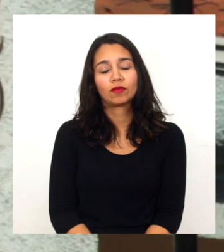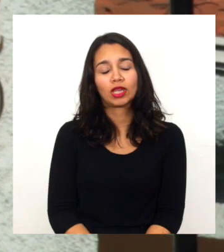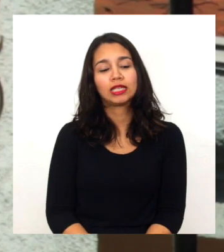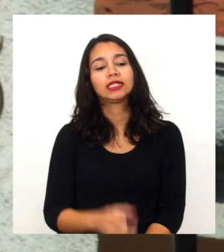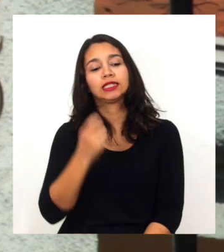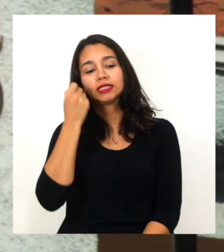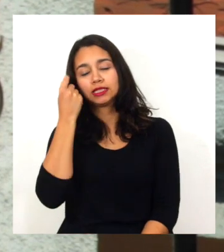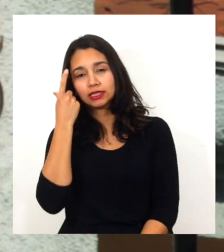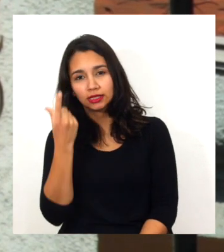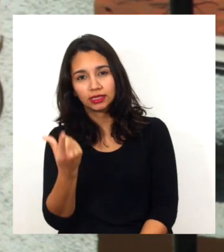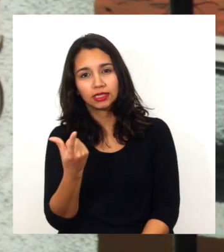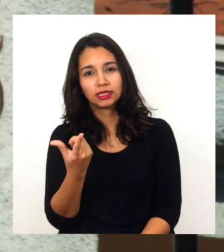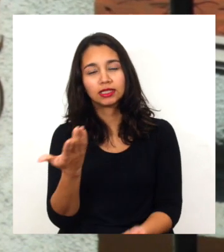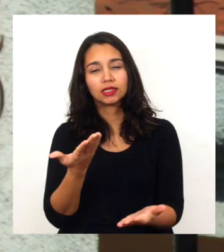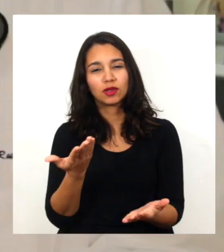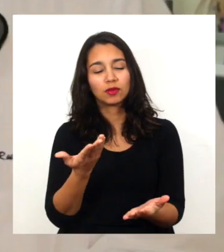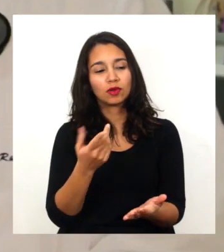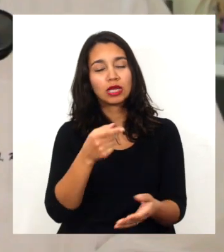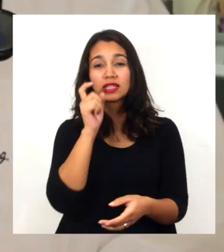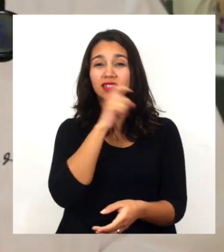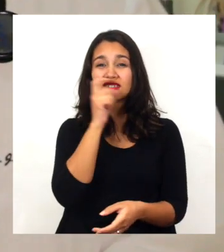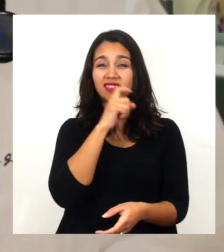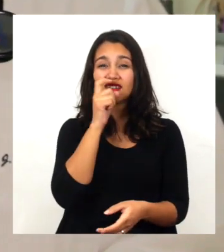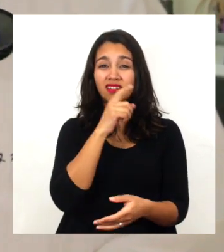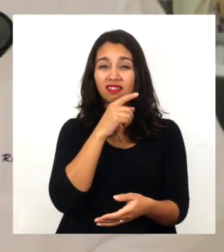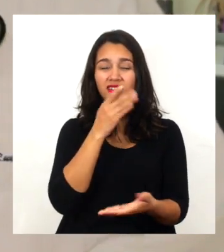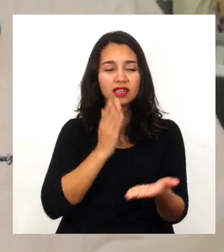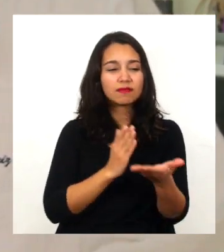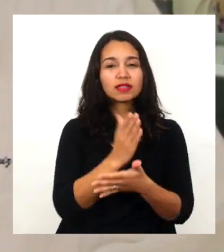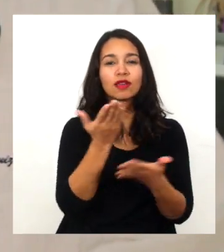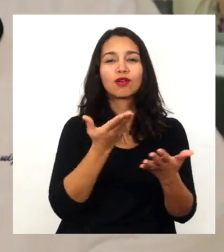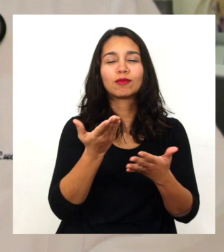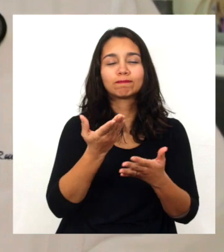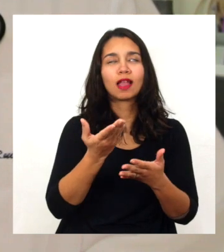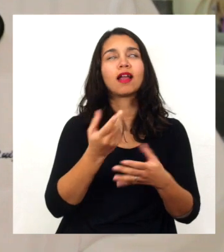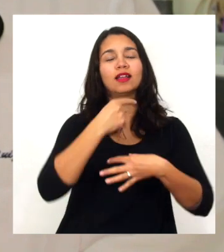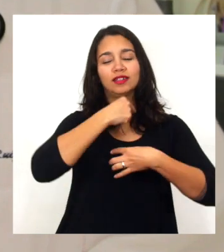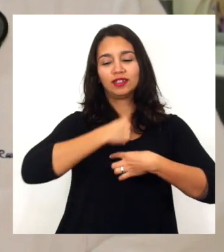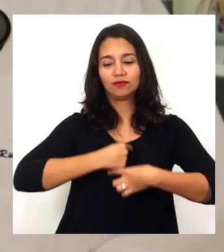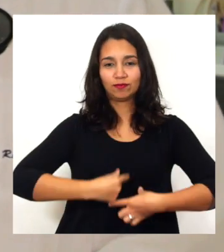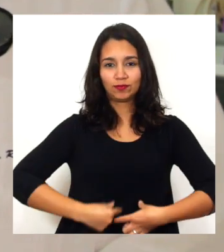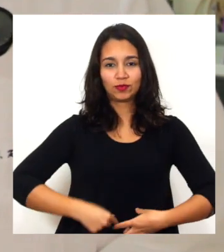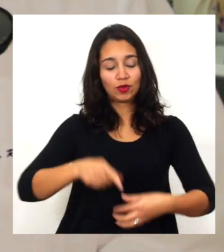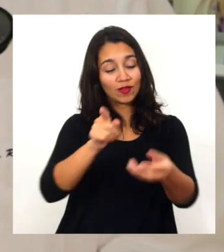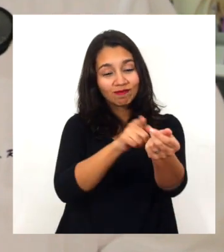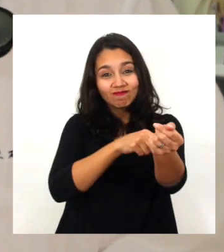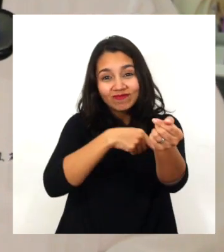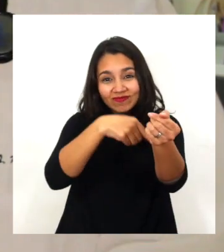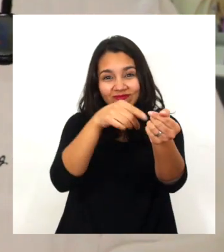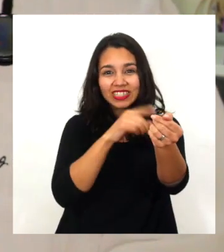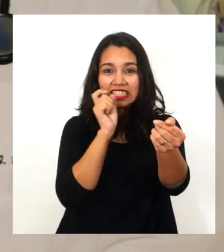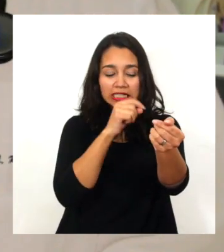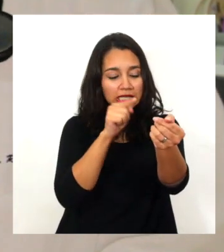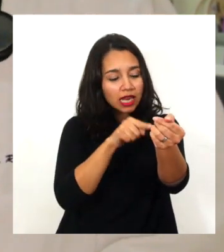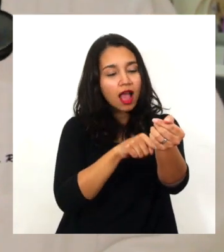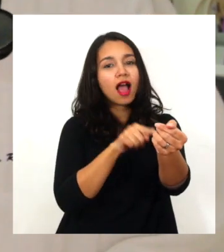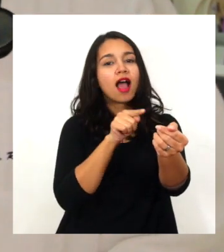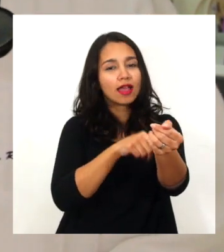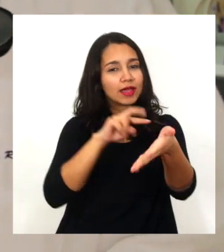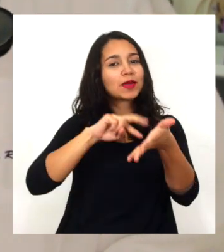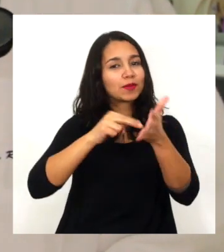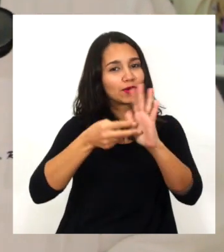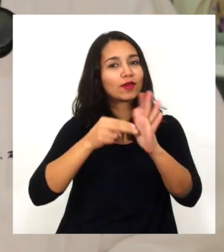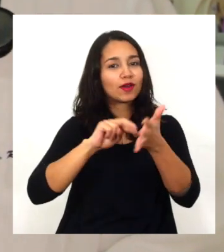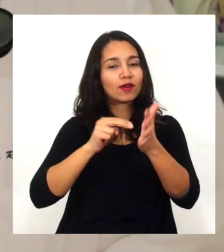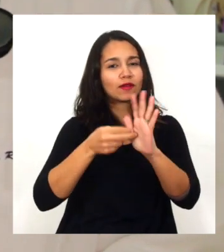Comprendimos que el origen del sangrado era varicial. Entonces, extraemos el equipo